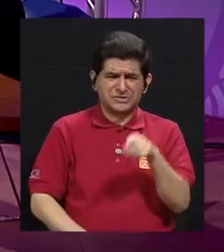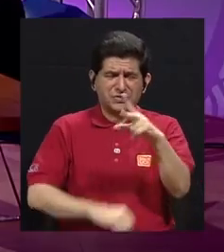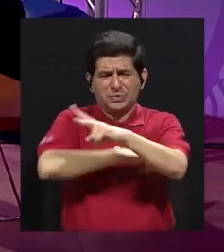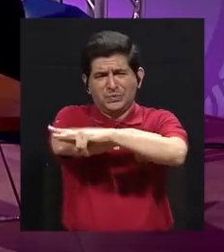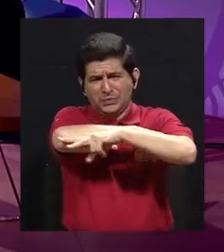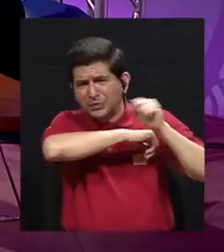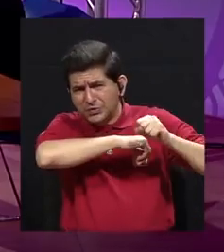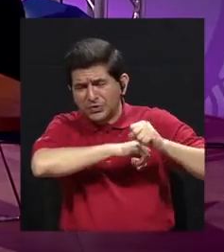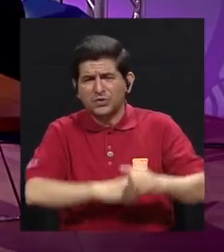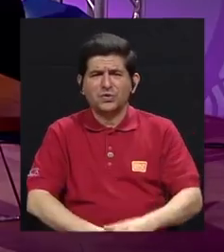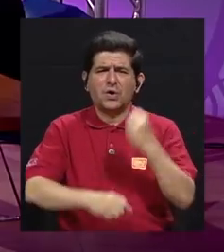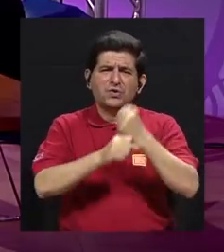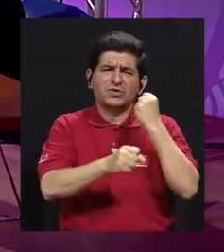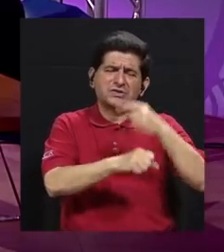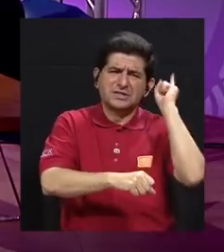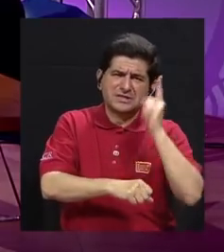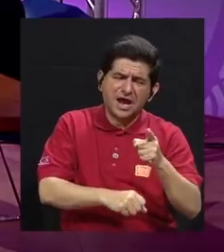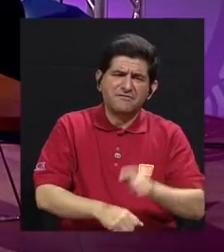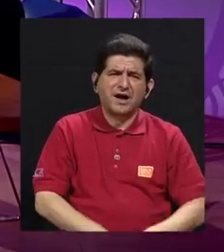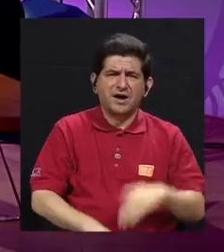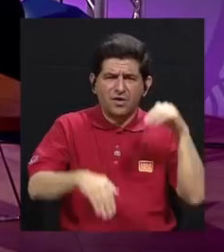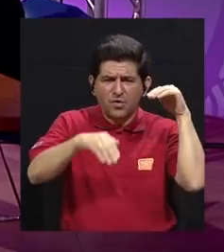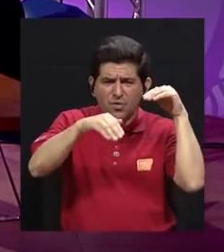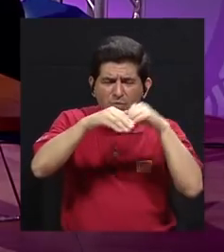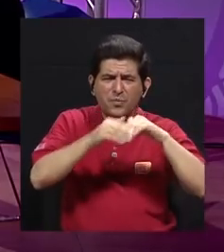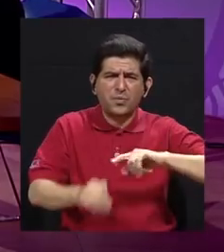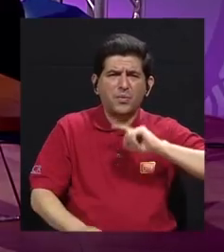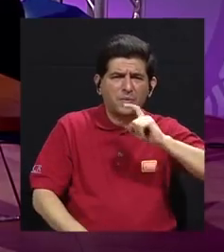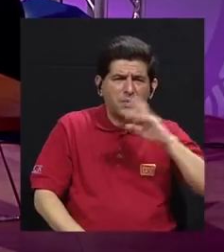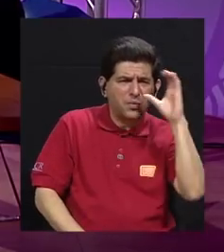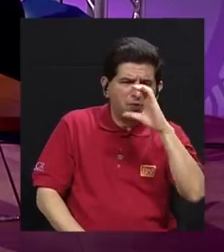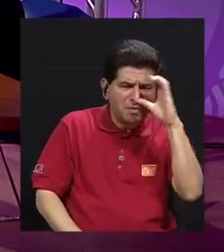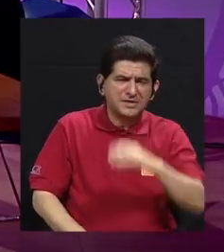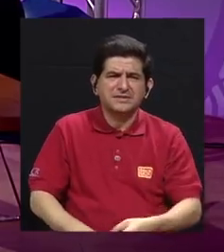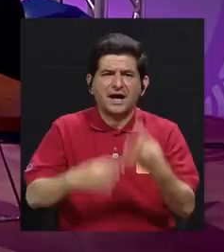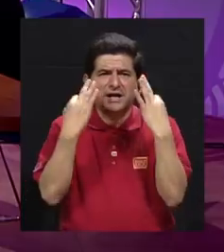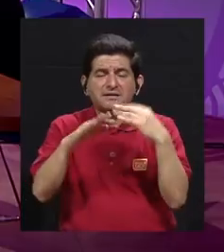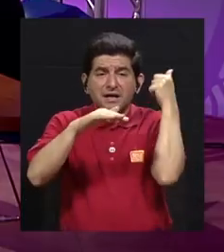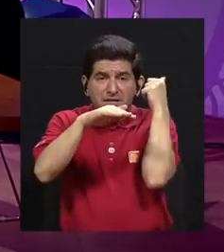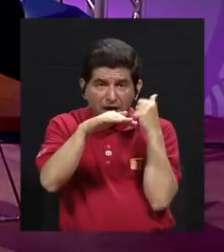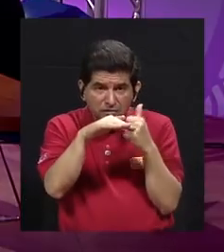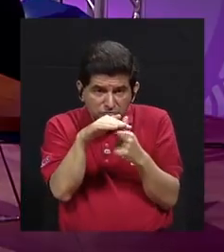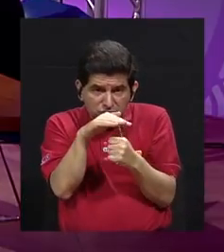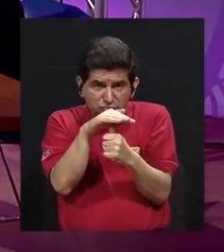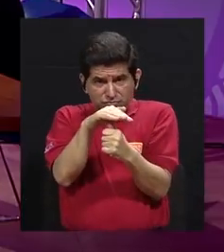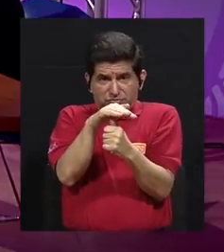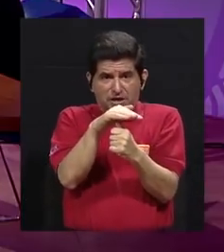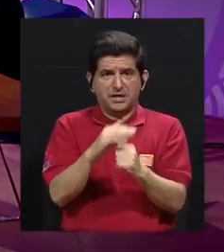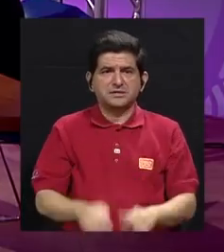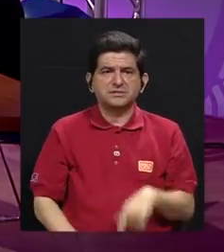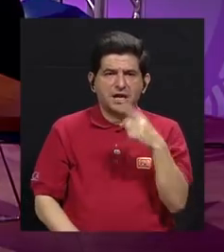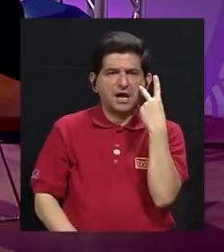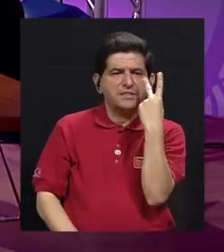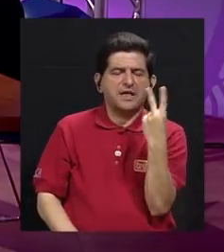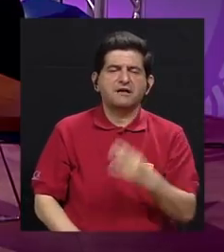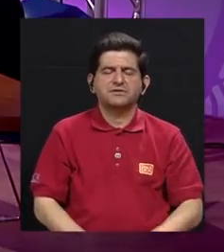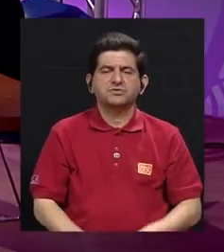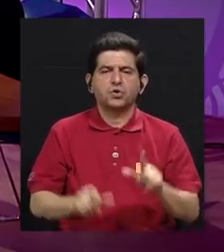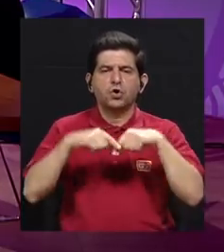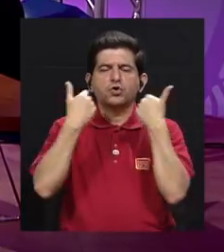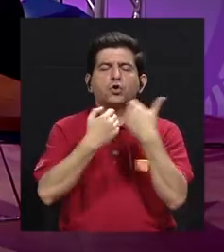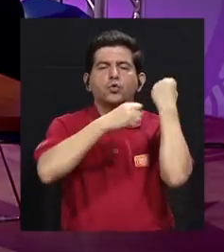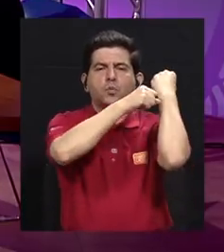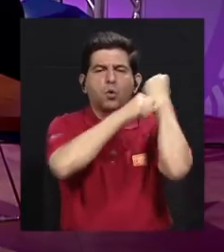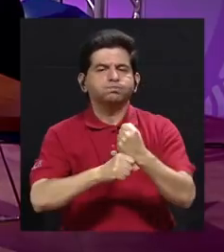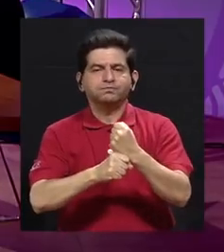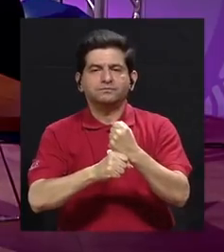horror del despojo, del trabajo forzado en las minas, para de algún modo esconderse de la